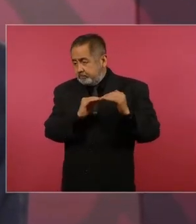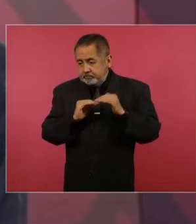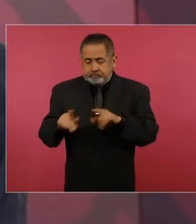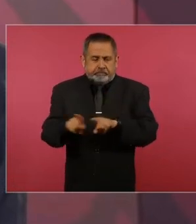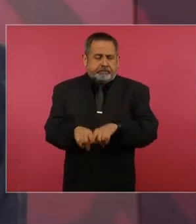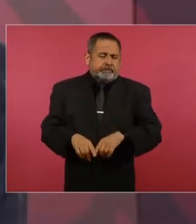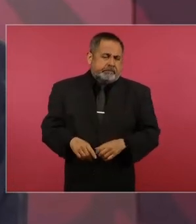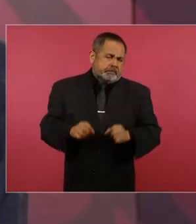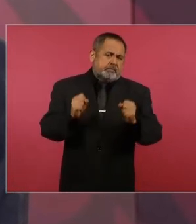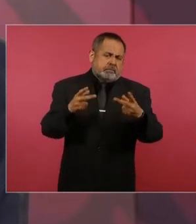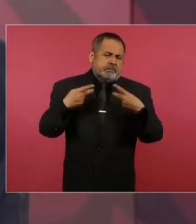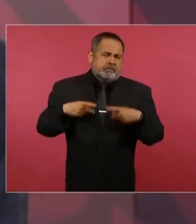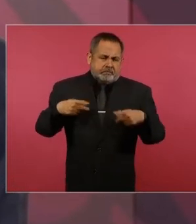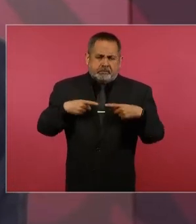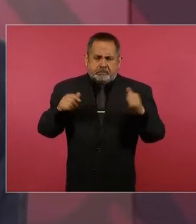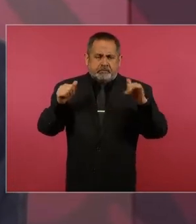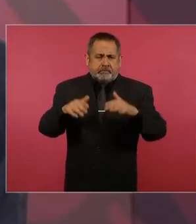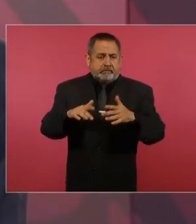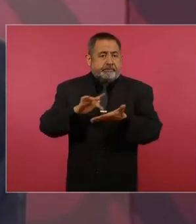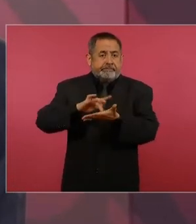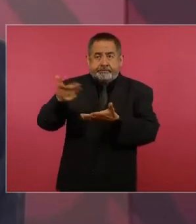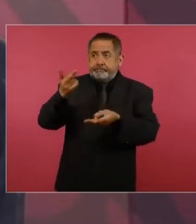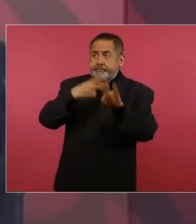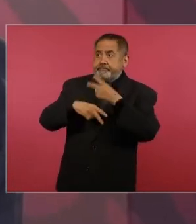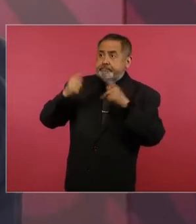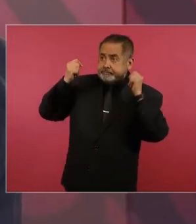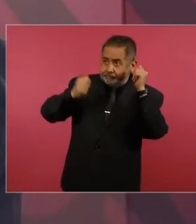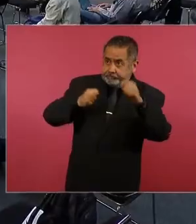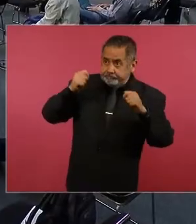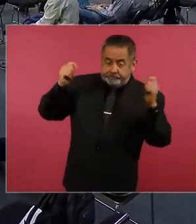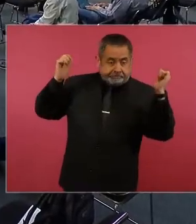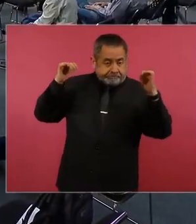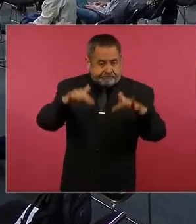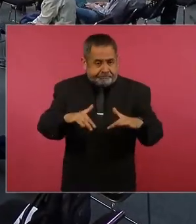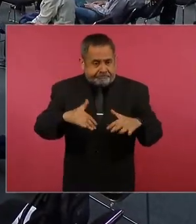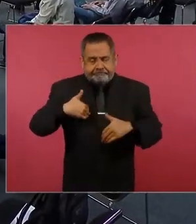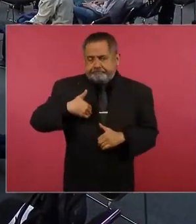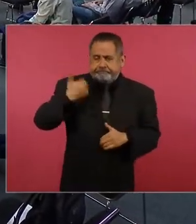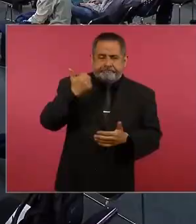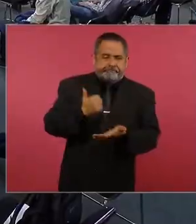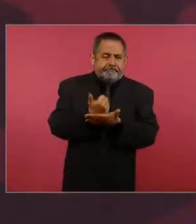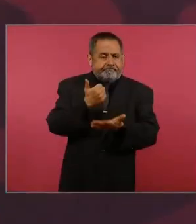Mucha gente vive, se beneficia del turismo,